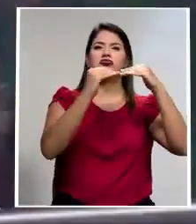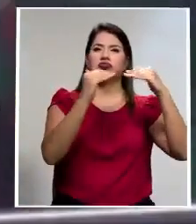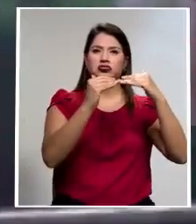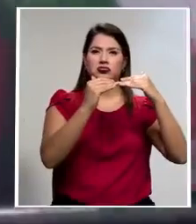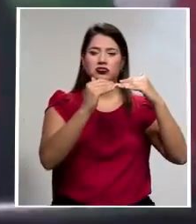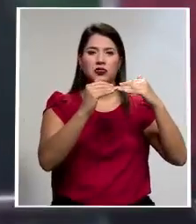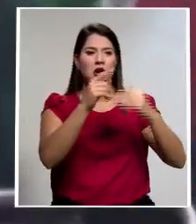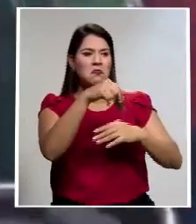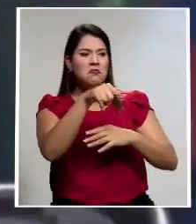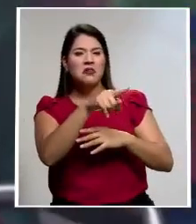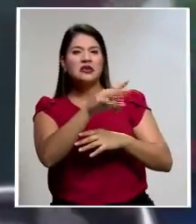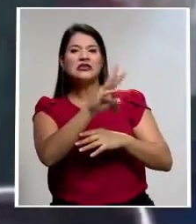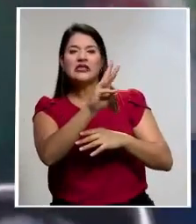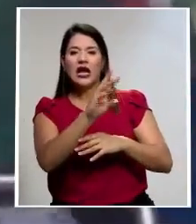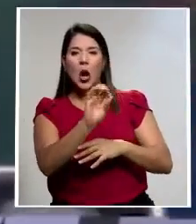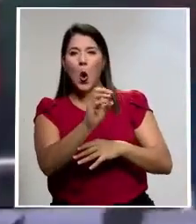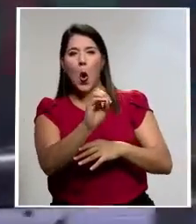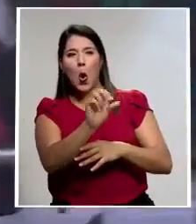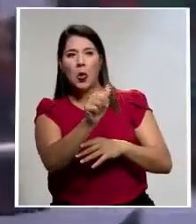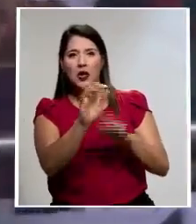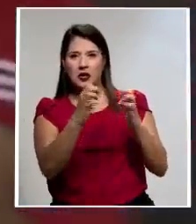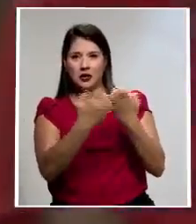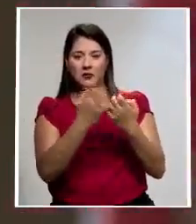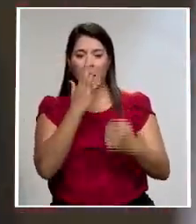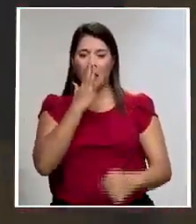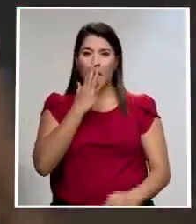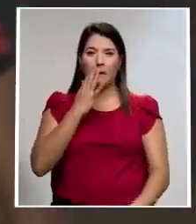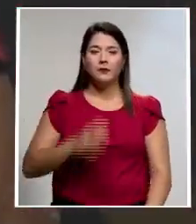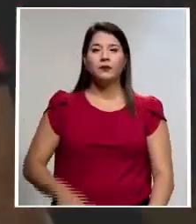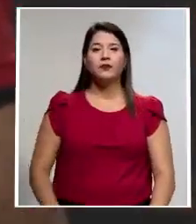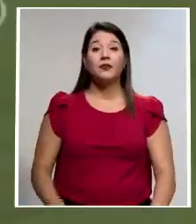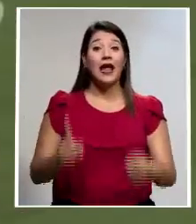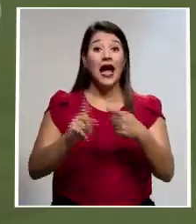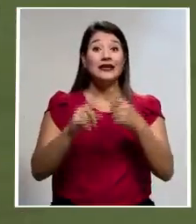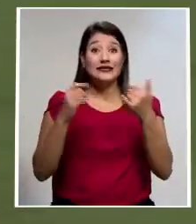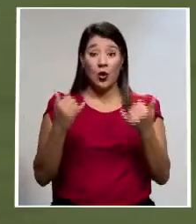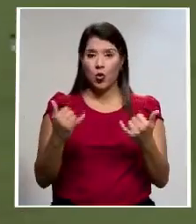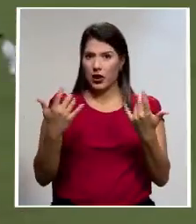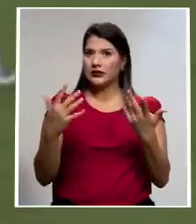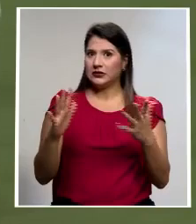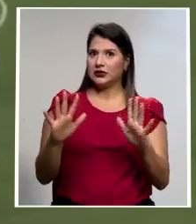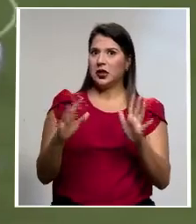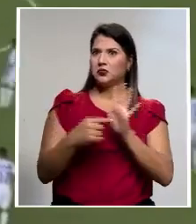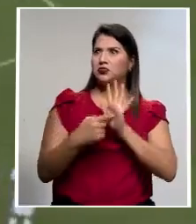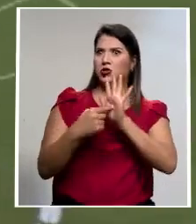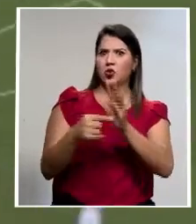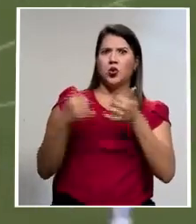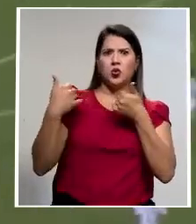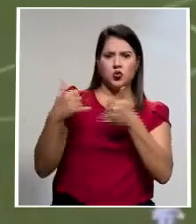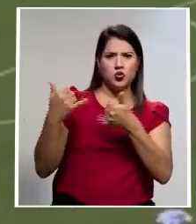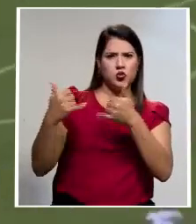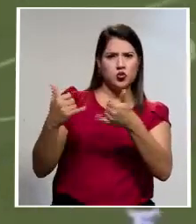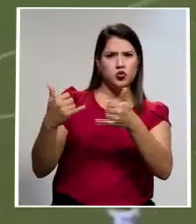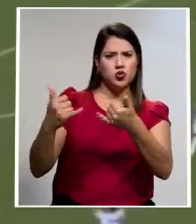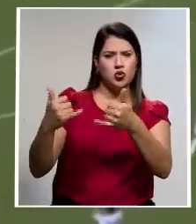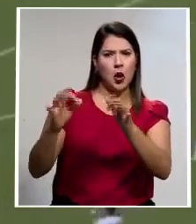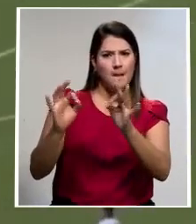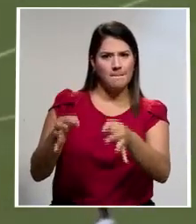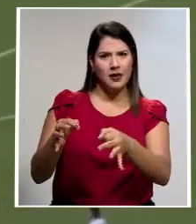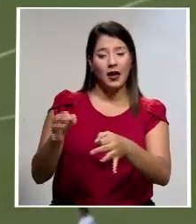las 10 selecciones de Sudamérica. Al día de hoy se han mostrado con un ritmo de juego vertiginoso en la Copa de Oro equipos